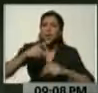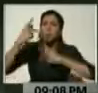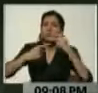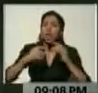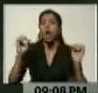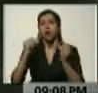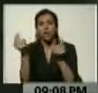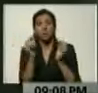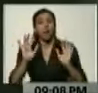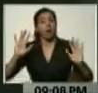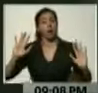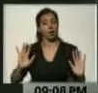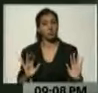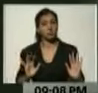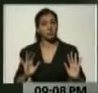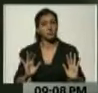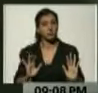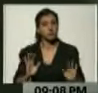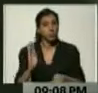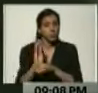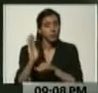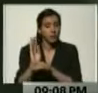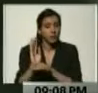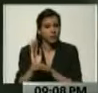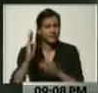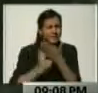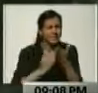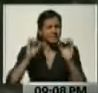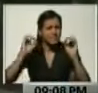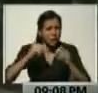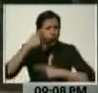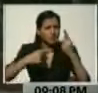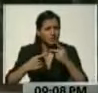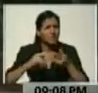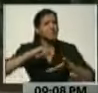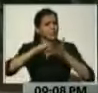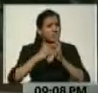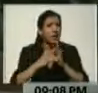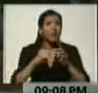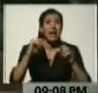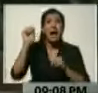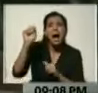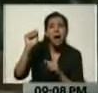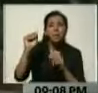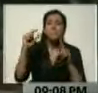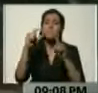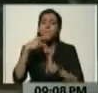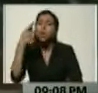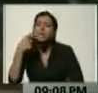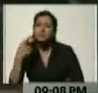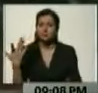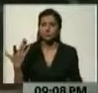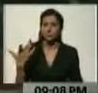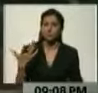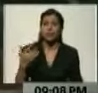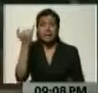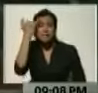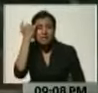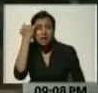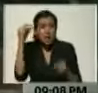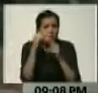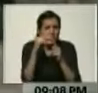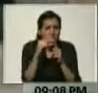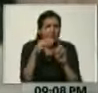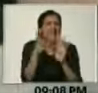bueno, es bueno saber lo que significa esa expresión y esa idea, y lo que se